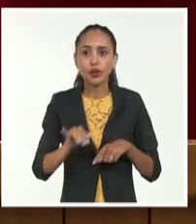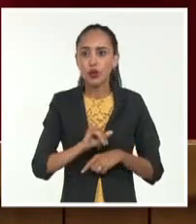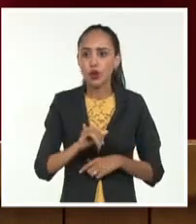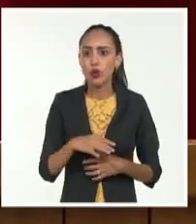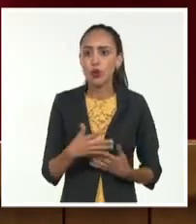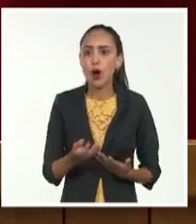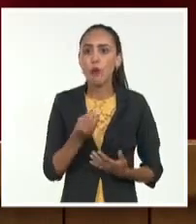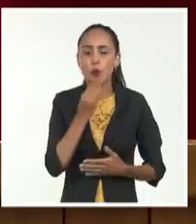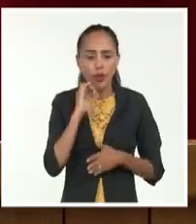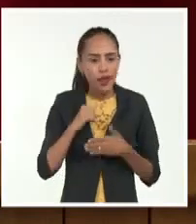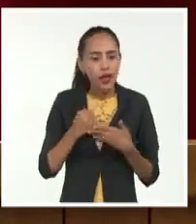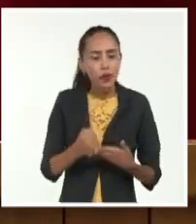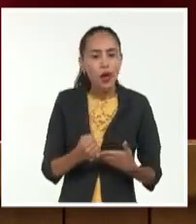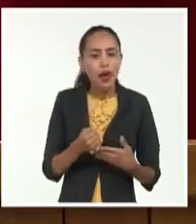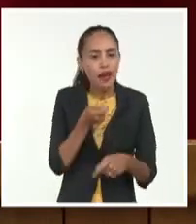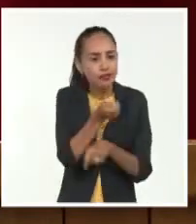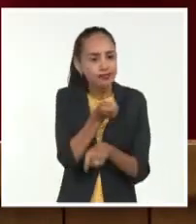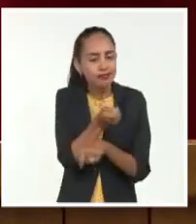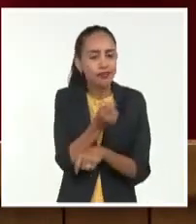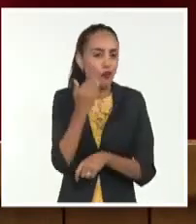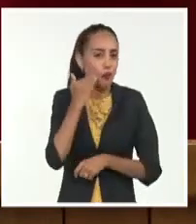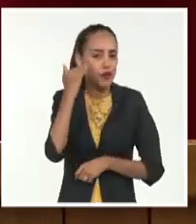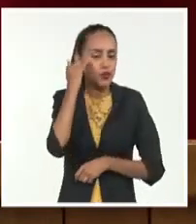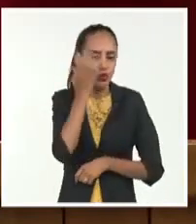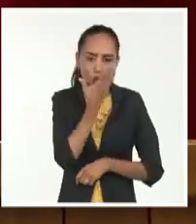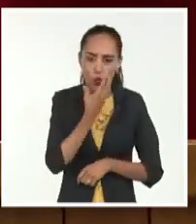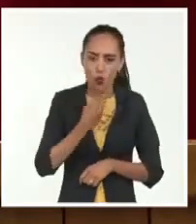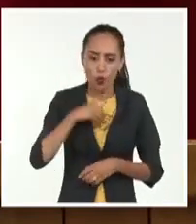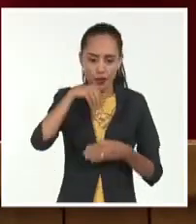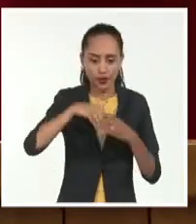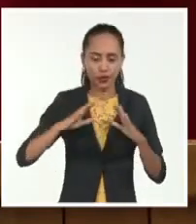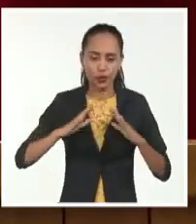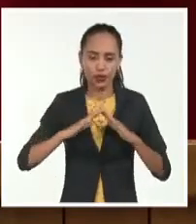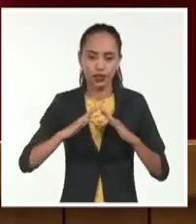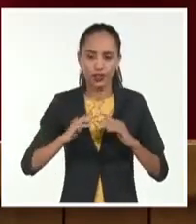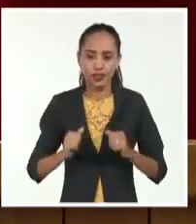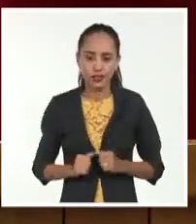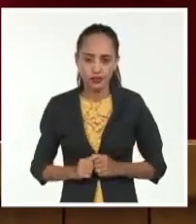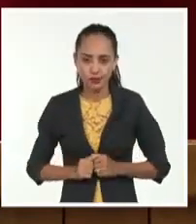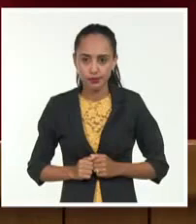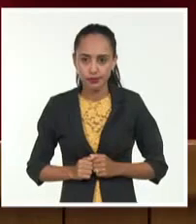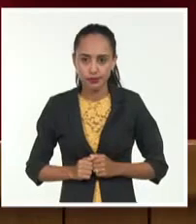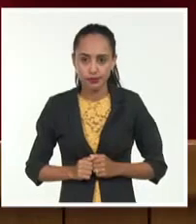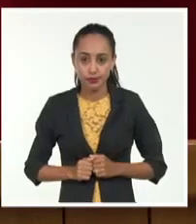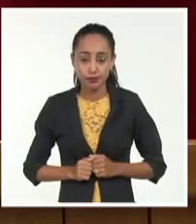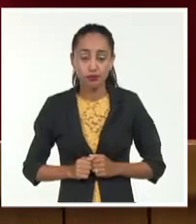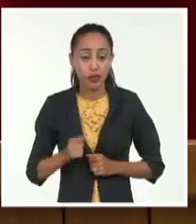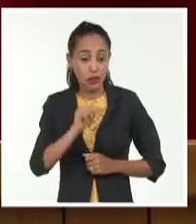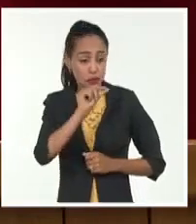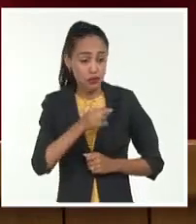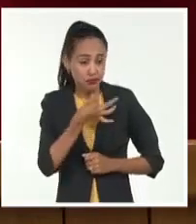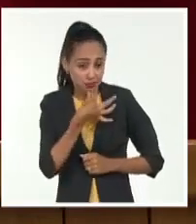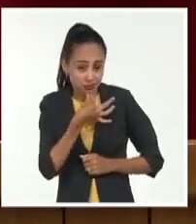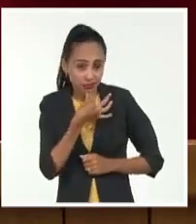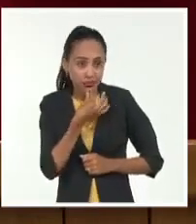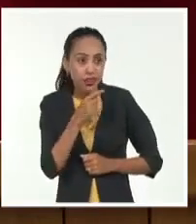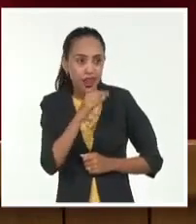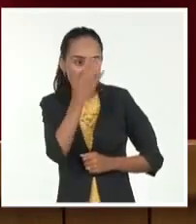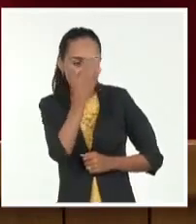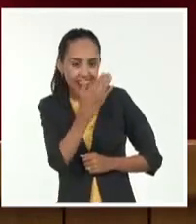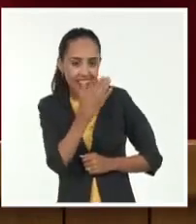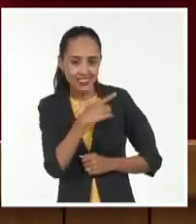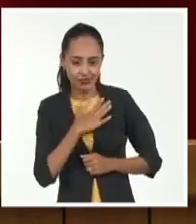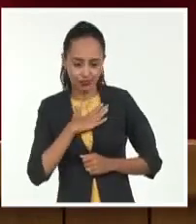la formación de los más jóvenes en el hogar. A ellos debemos lo que somos hoy. El código